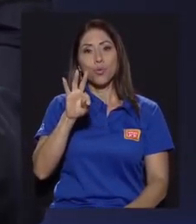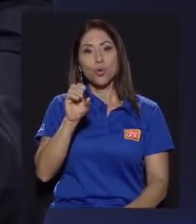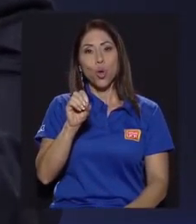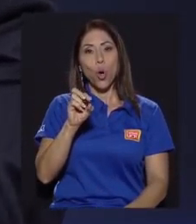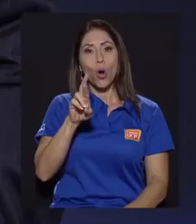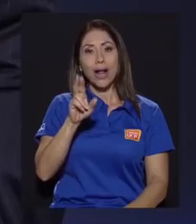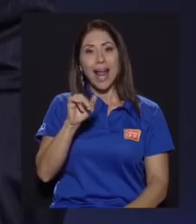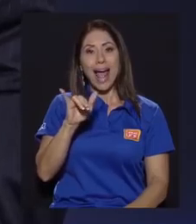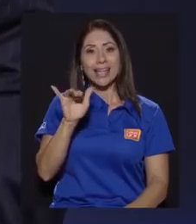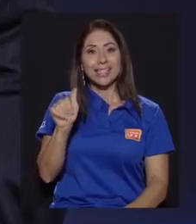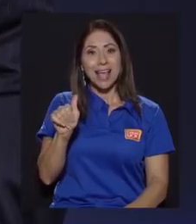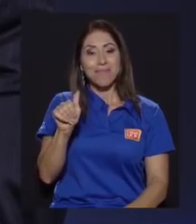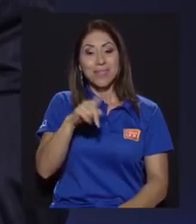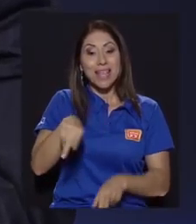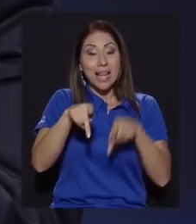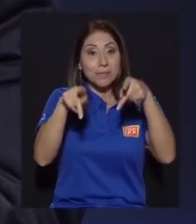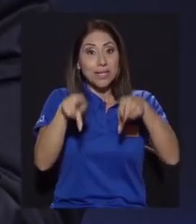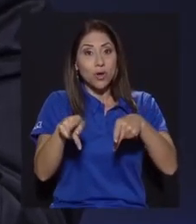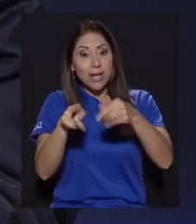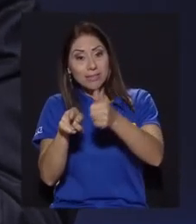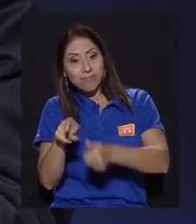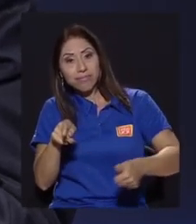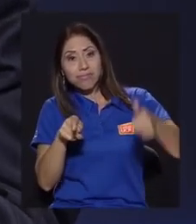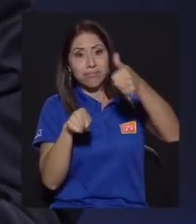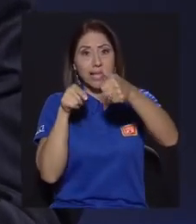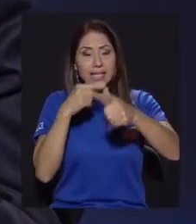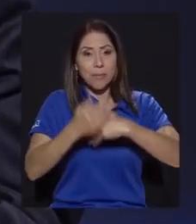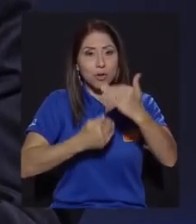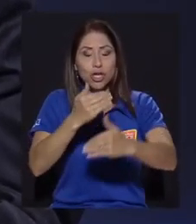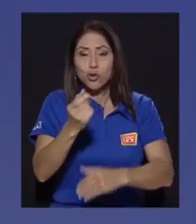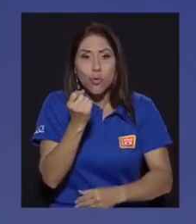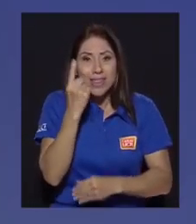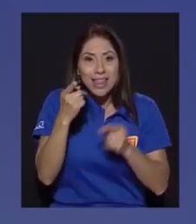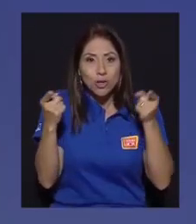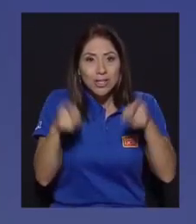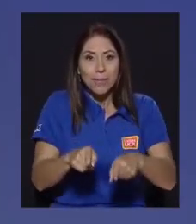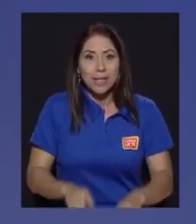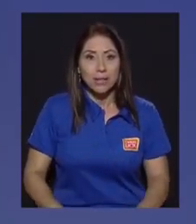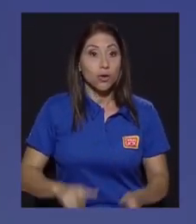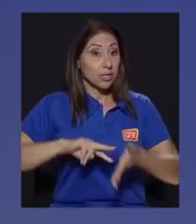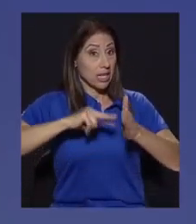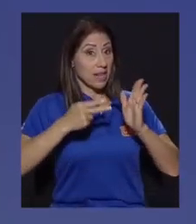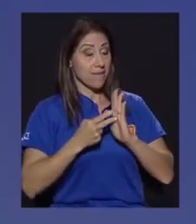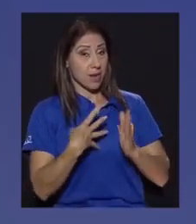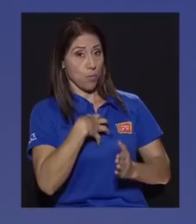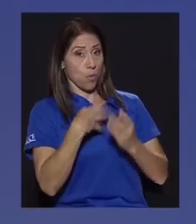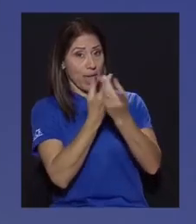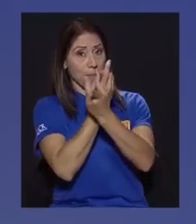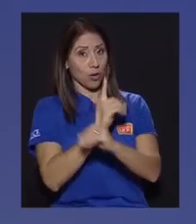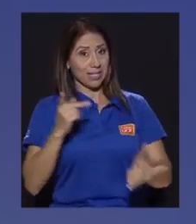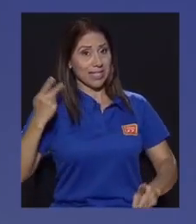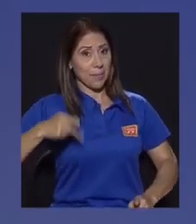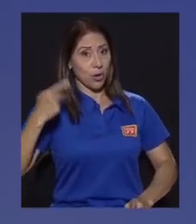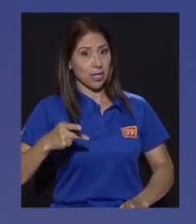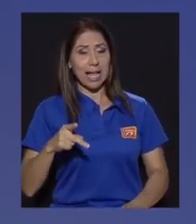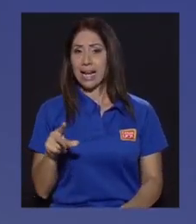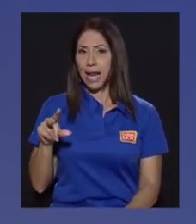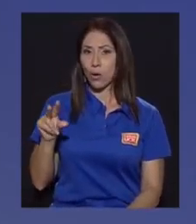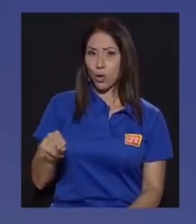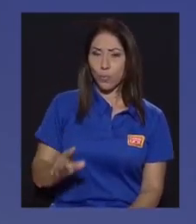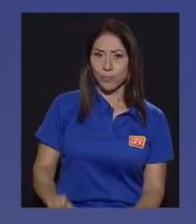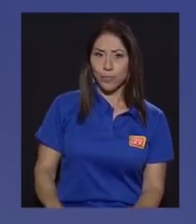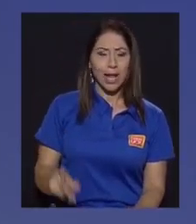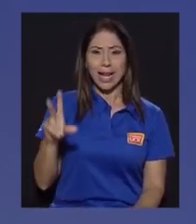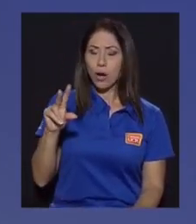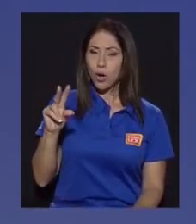encima de ese proceso no entienden lo que está pasando o sea está en peligro nuestra propia democracia verdad que claro que no vea que en casos